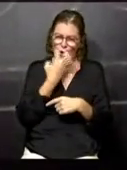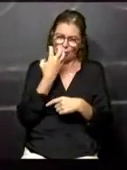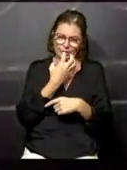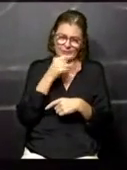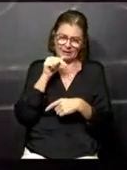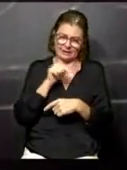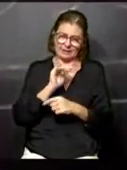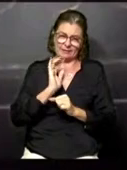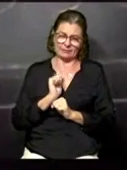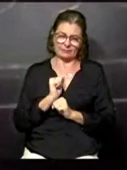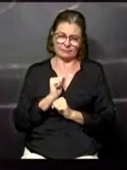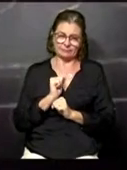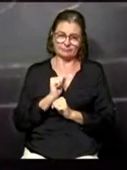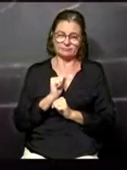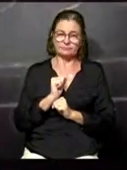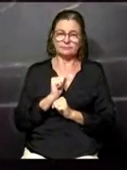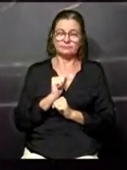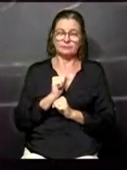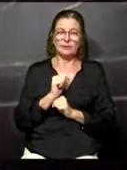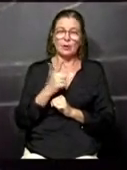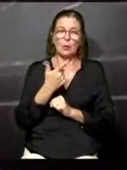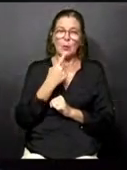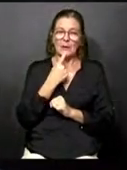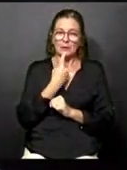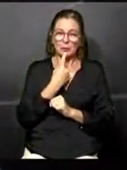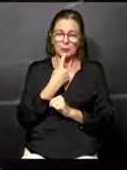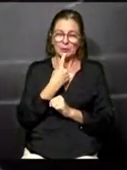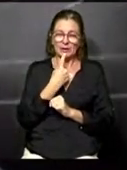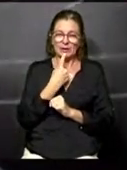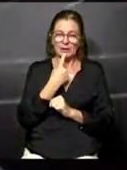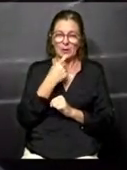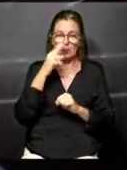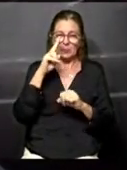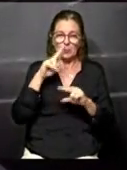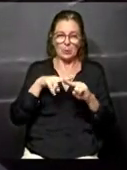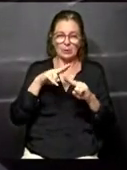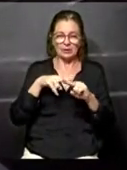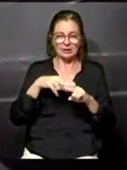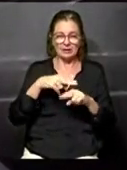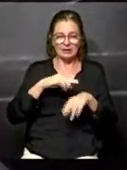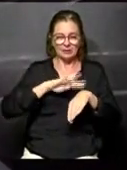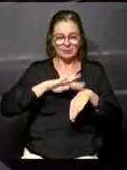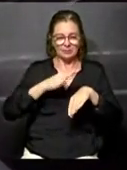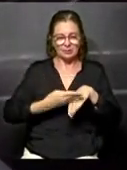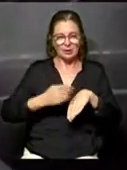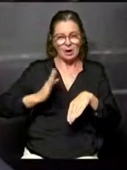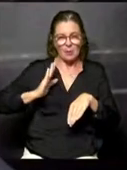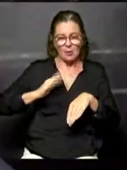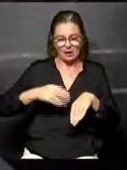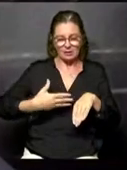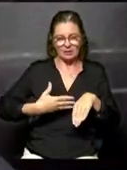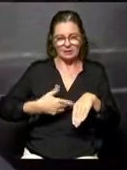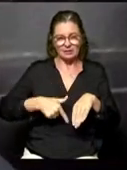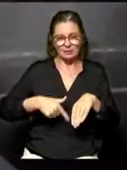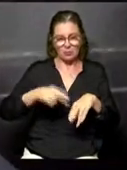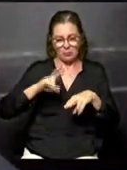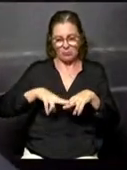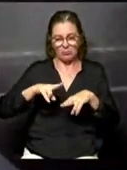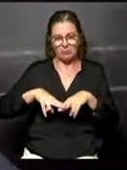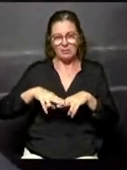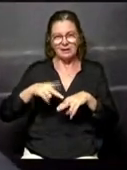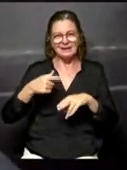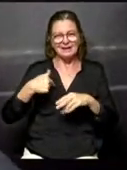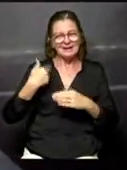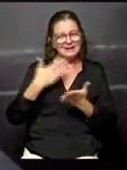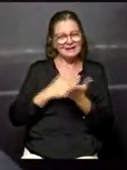que esa? Sin dudas, matar niños en el vientre de su madre es parte de una agenda que Occidente